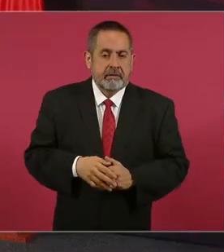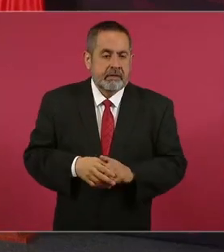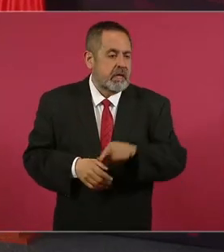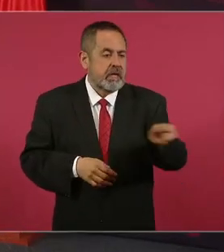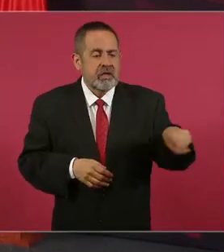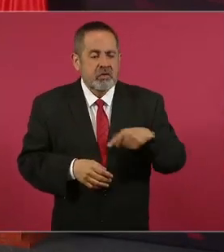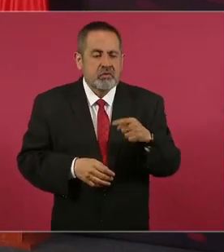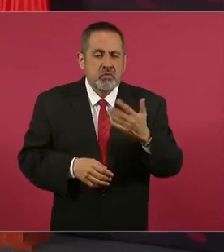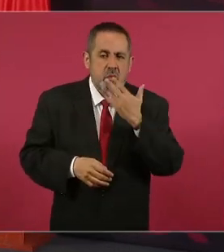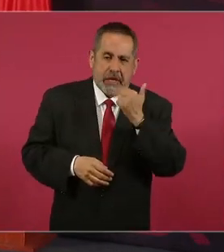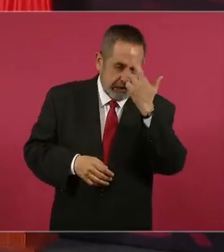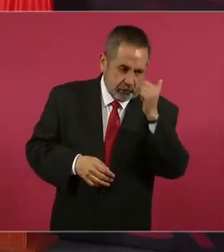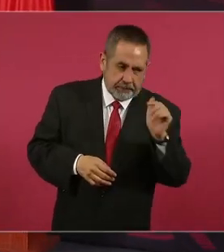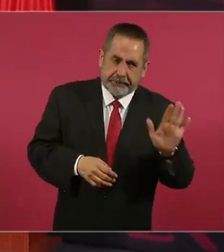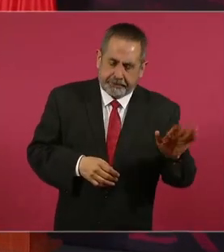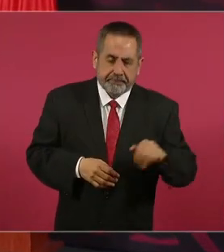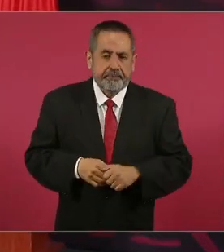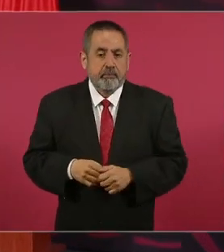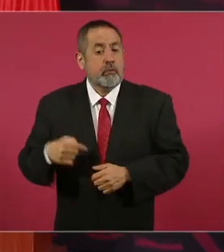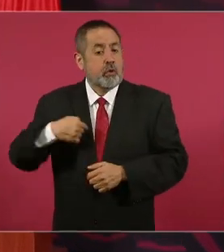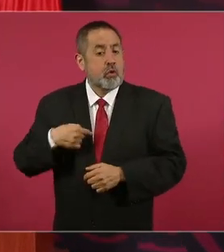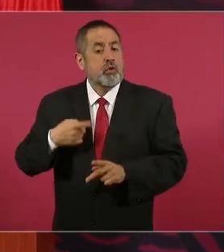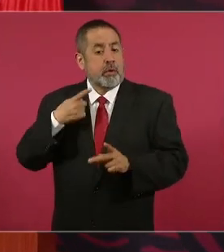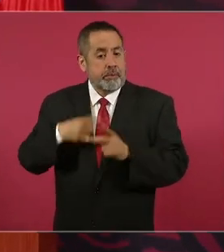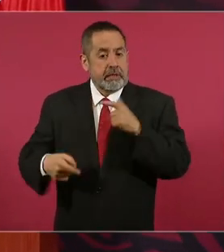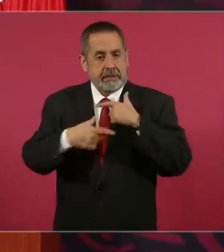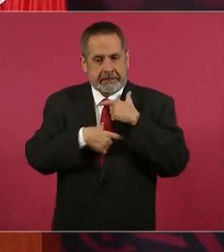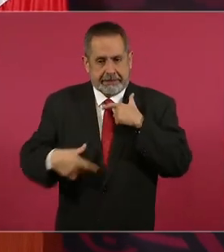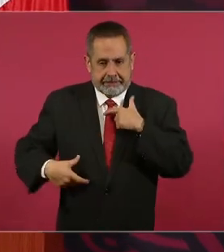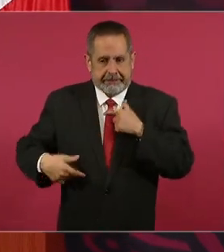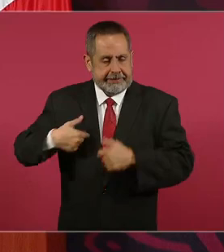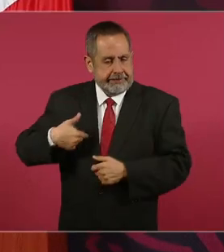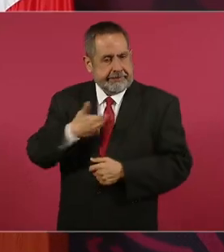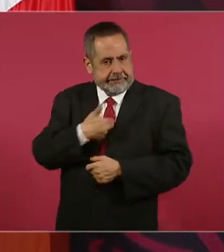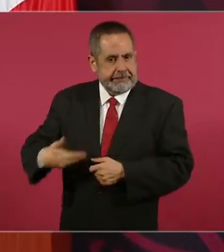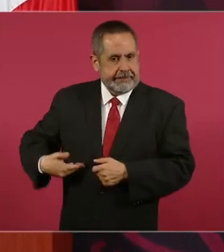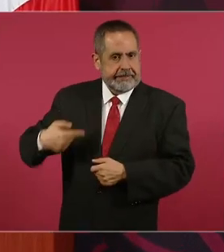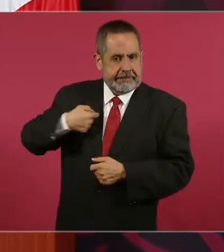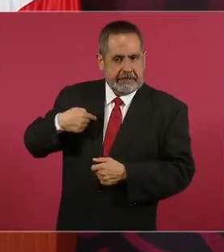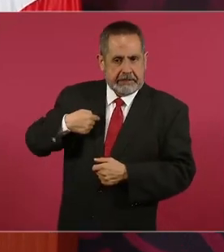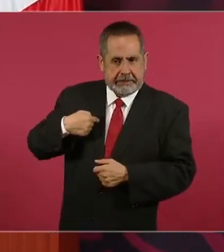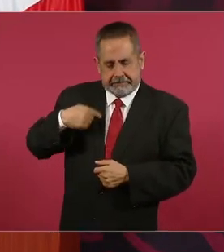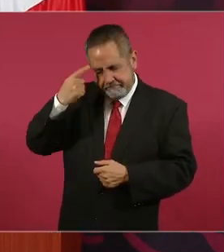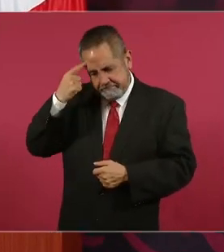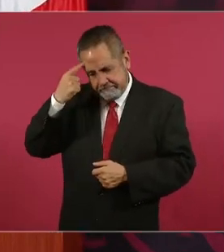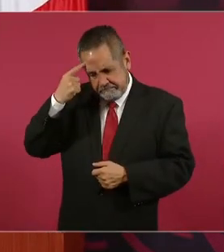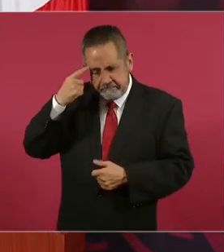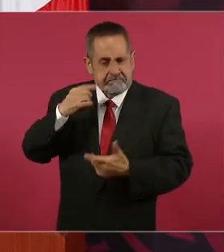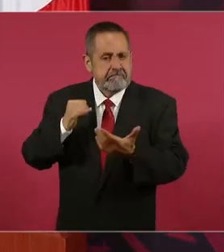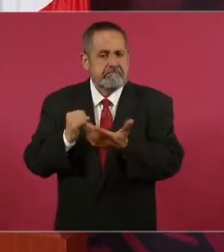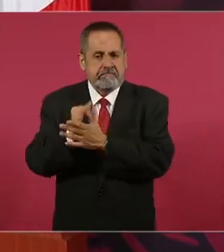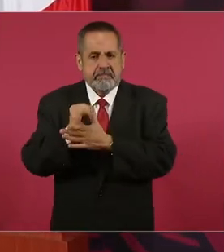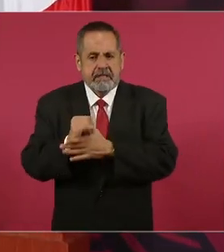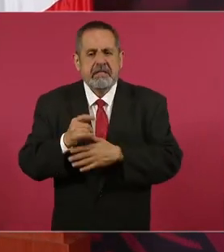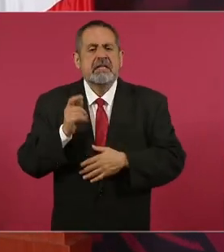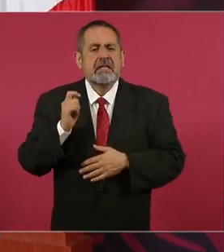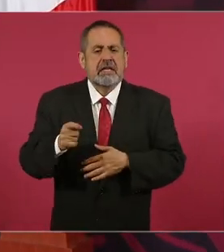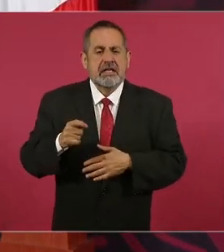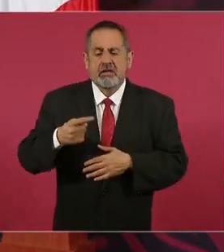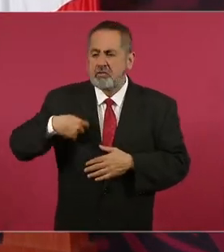fundamento. Cuando llegamos al gobierno decidimos que teníamos que